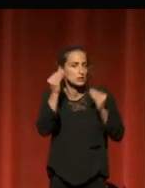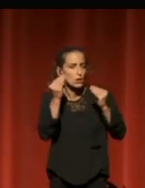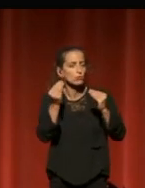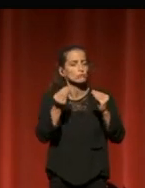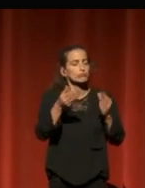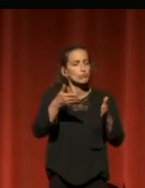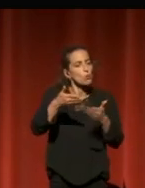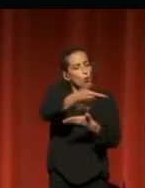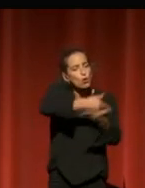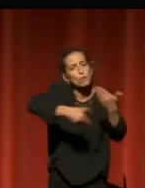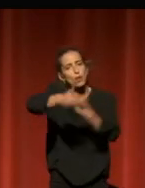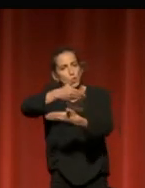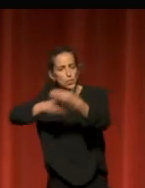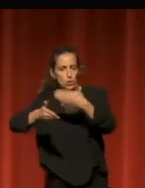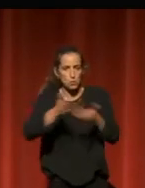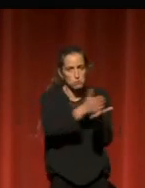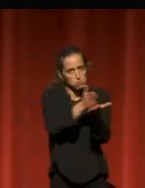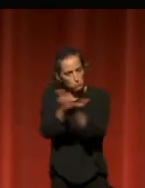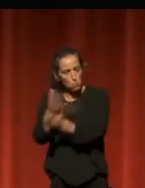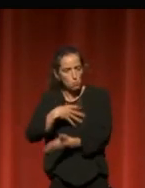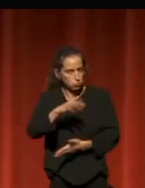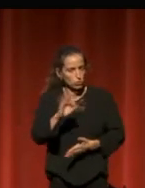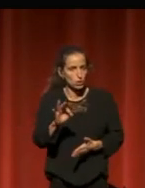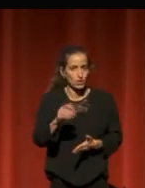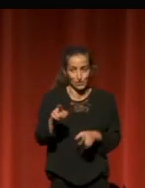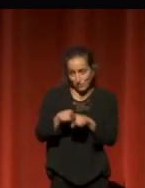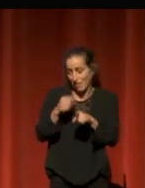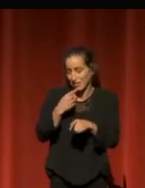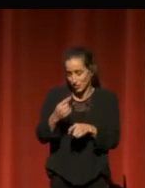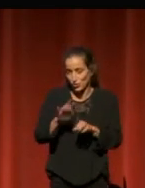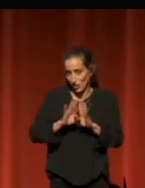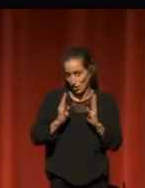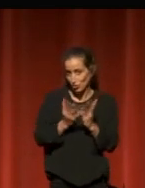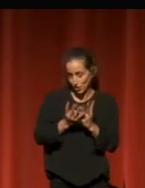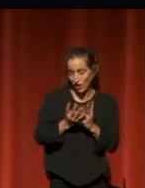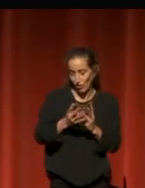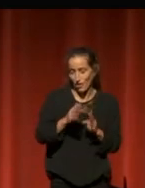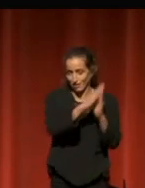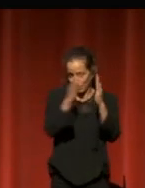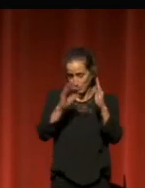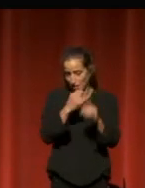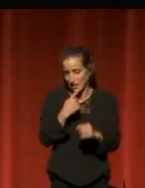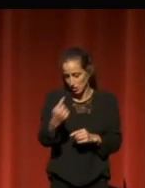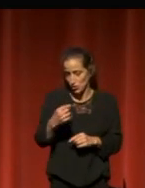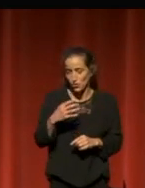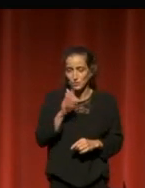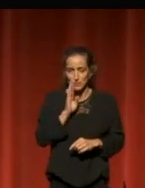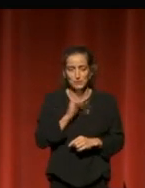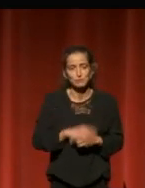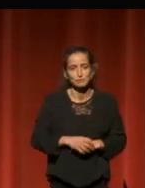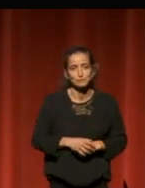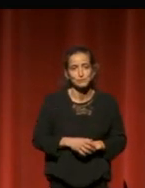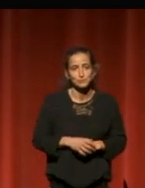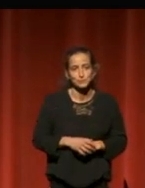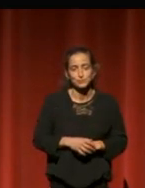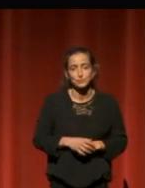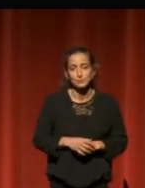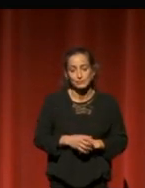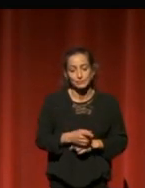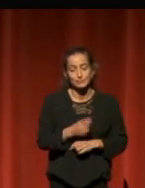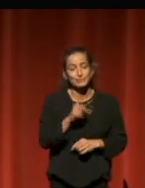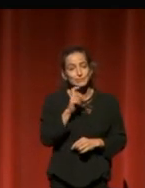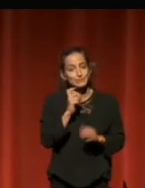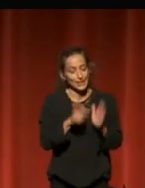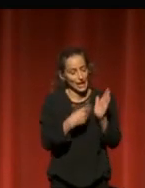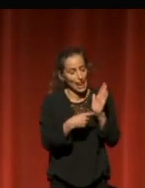dicho, con el marco del Consejo de Cooperación Bibliotecaria. Entonces, por supuesto, creo que esas leyes